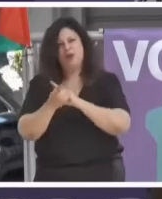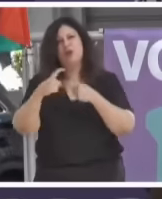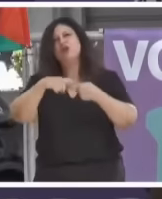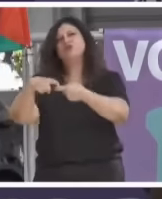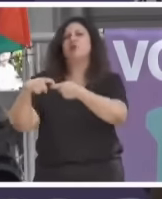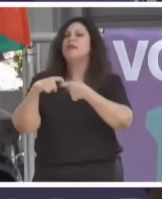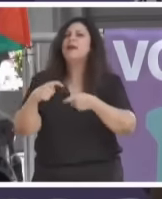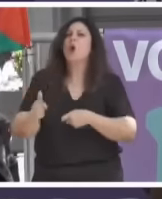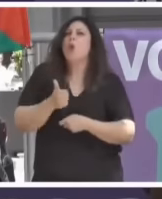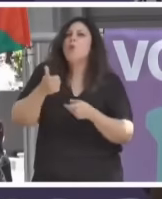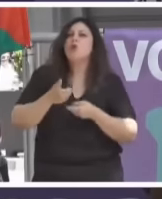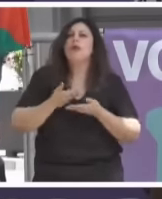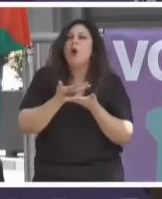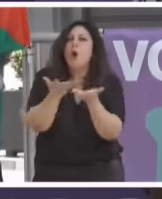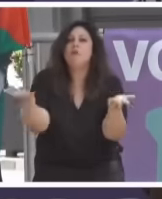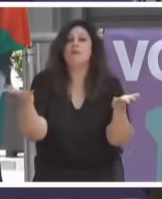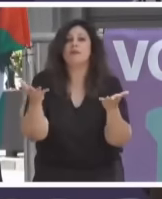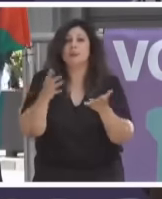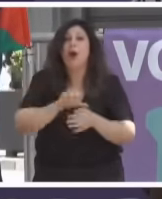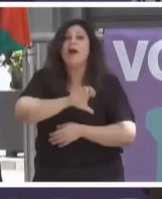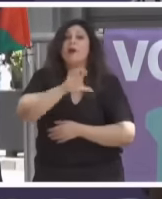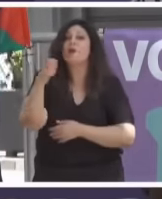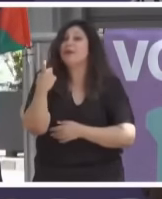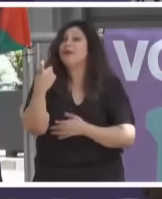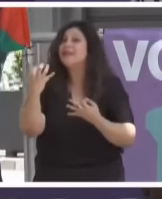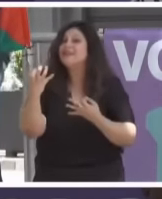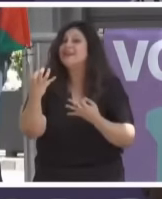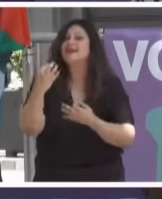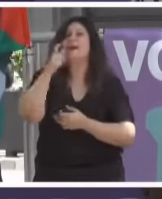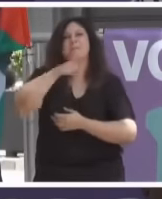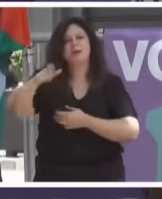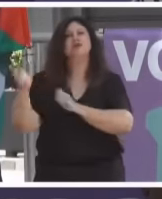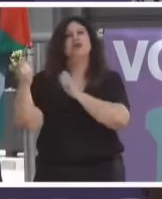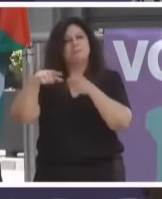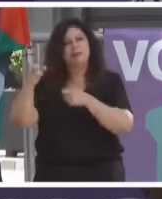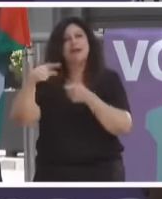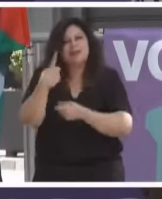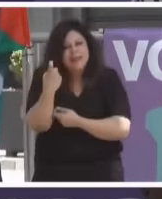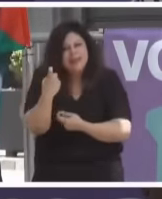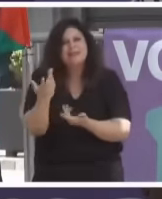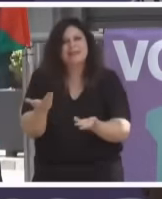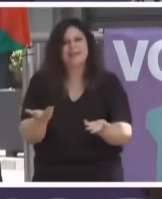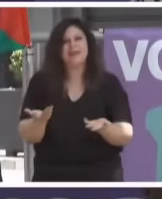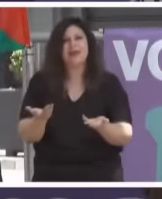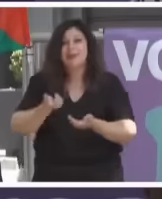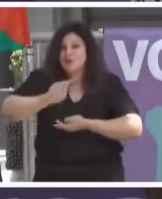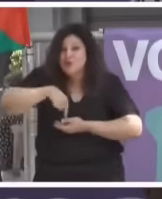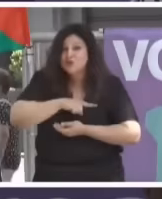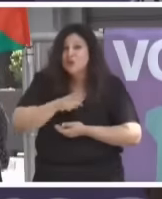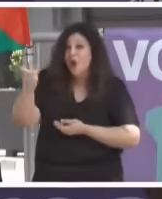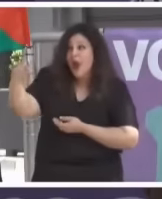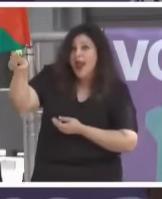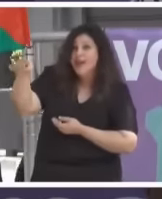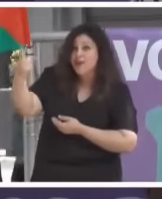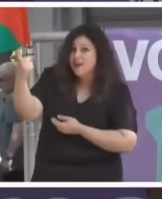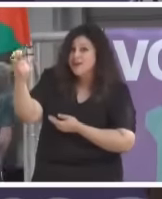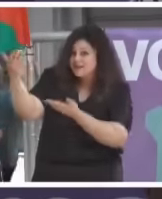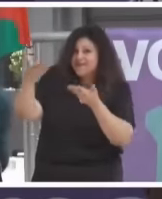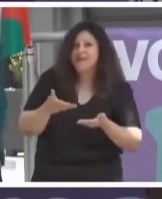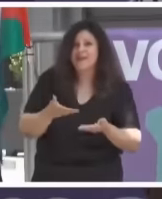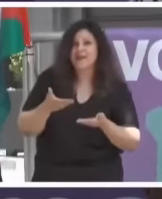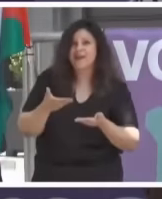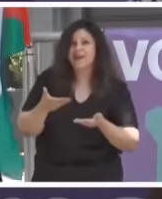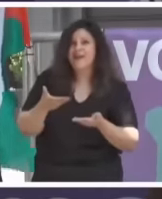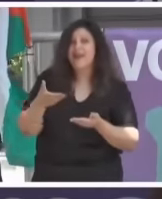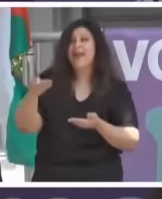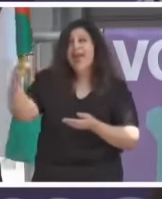además Europa necesita a las personas migrantes. Nosotros los necesitamos a ellos, no tanto como